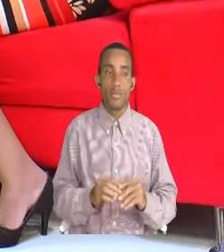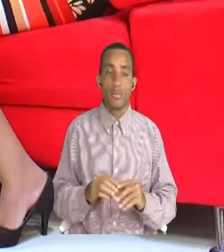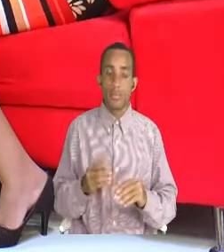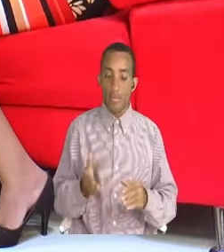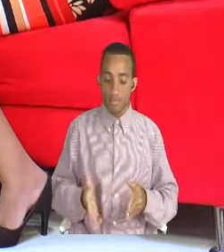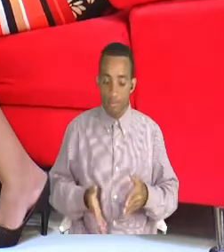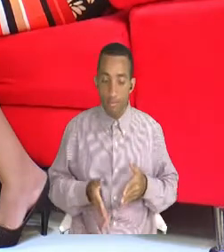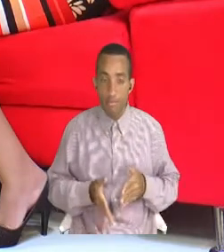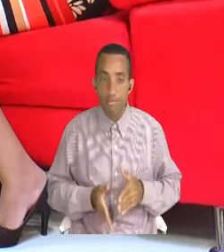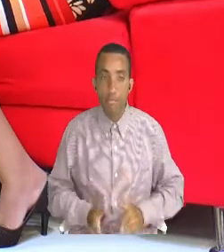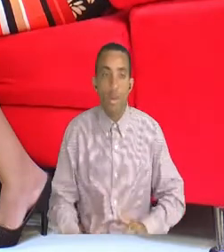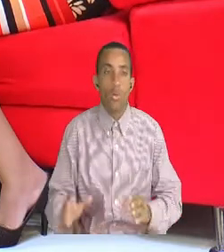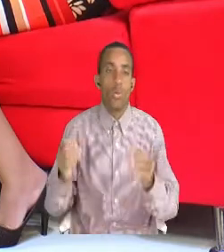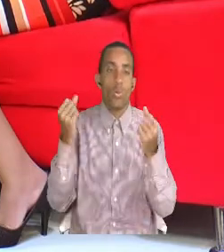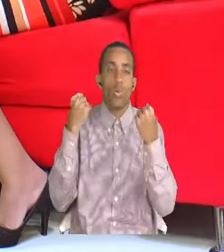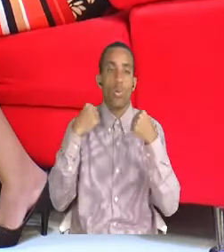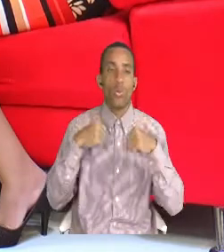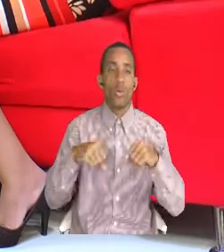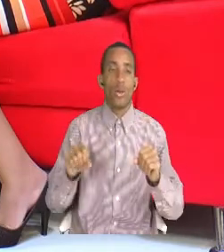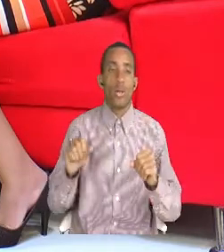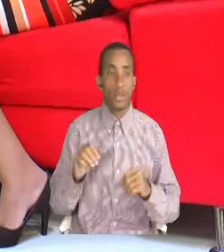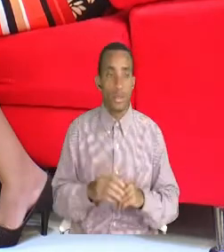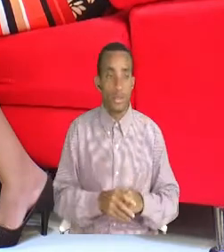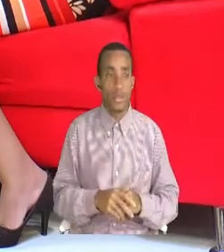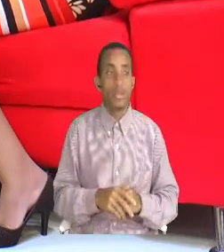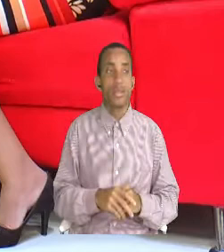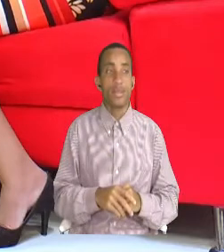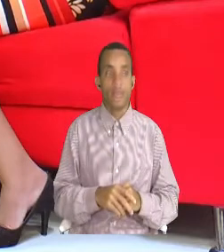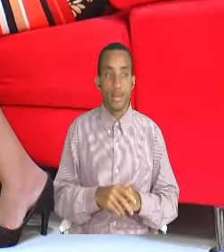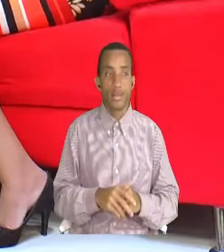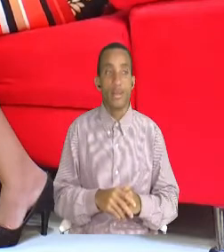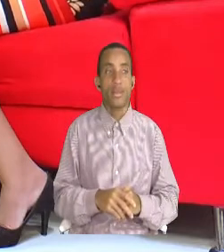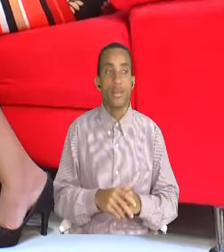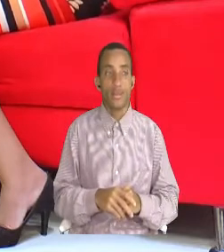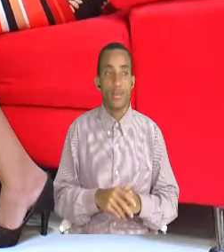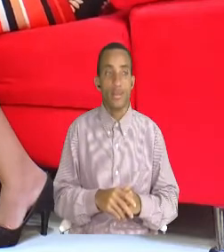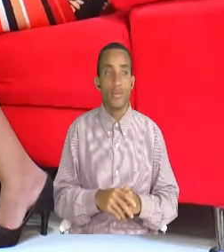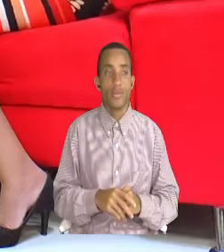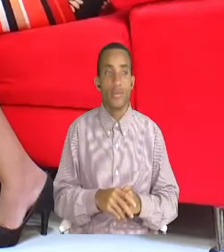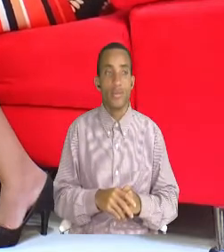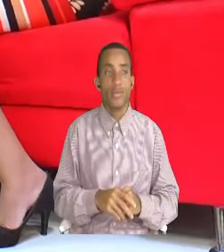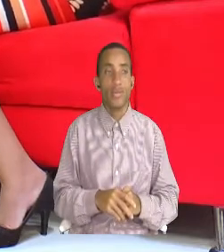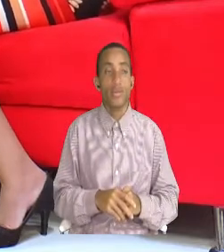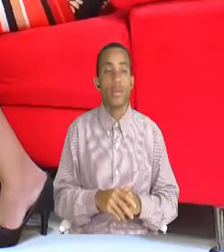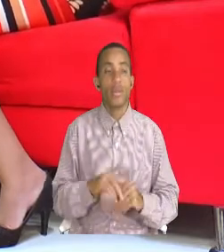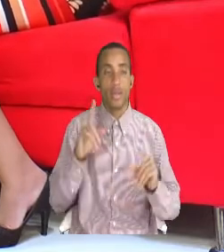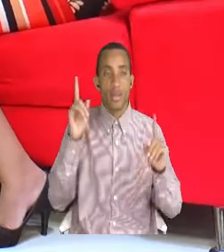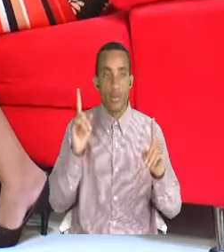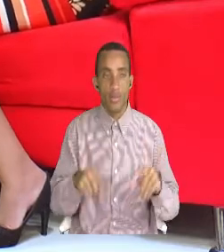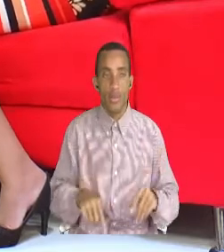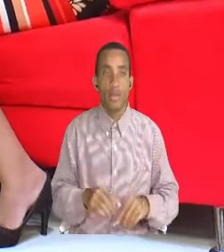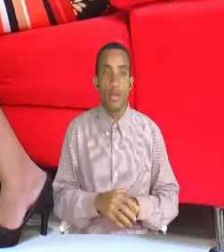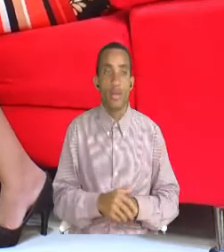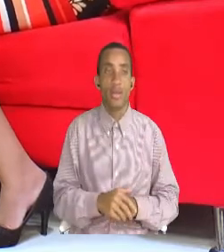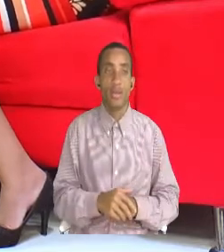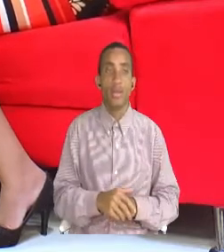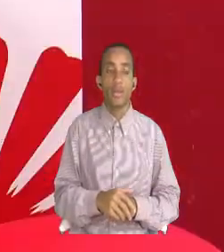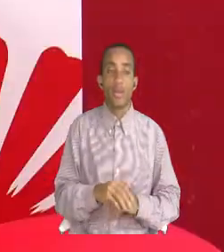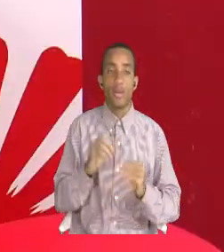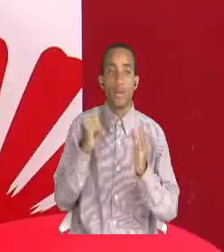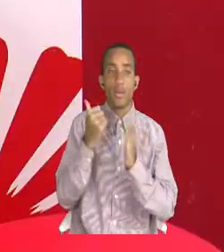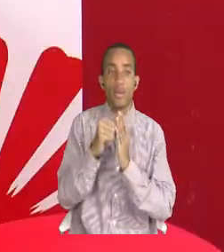la vida, eso es un esfuerzo sobrenatural, un parto, Dios mío, o sea, en serio. Además que hagamos aquí en el